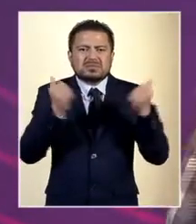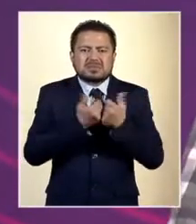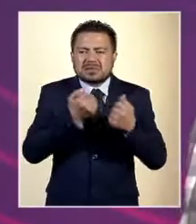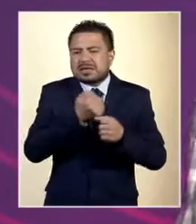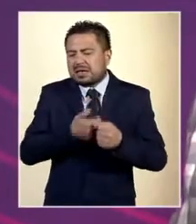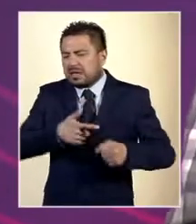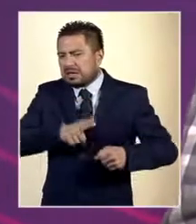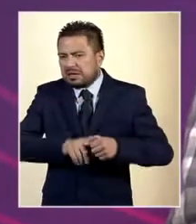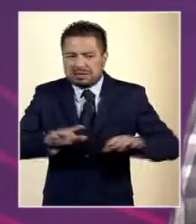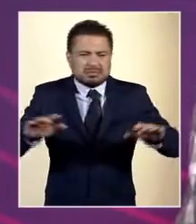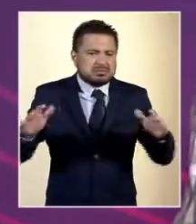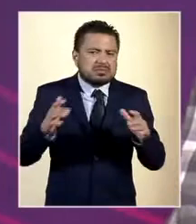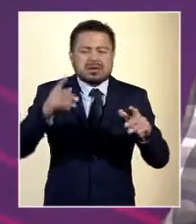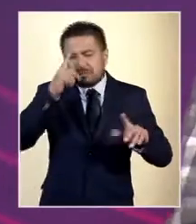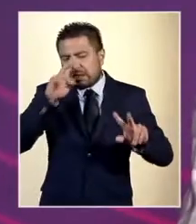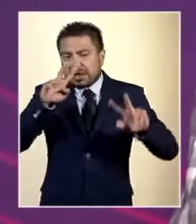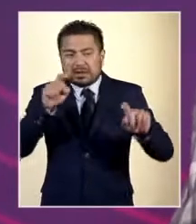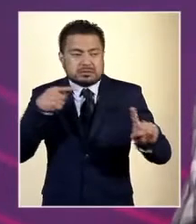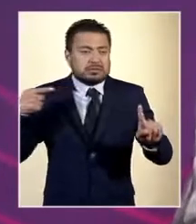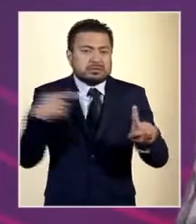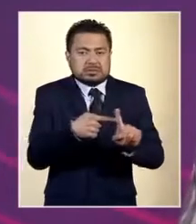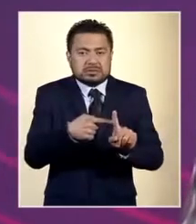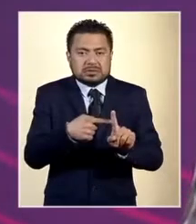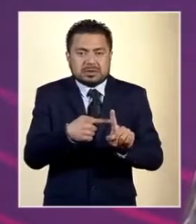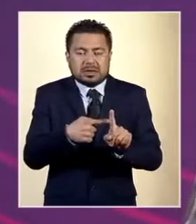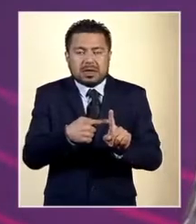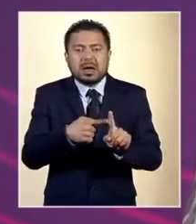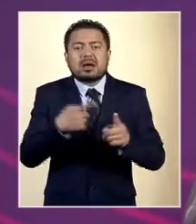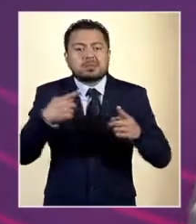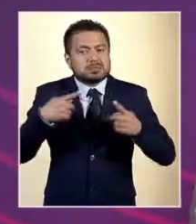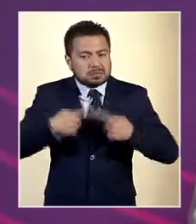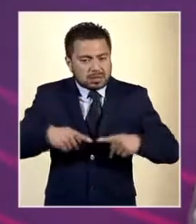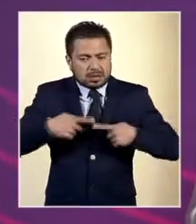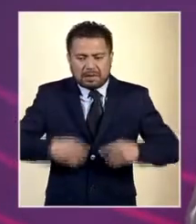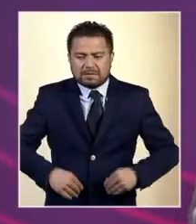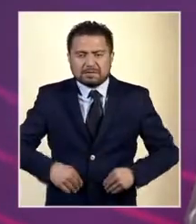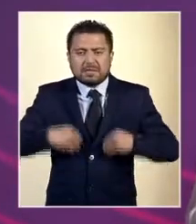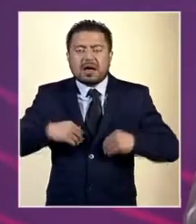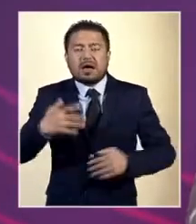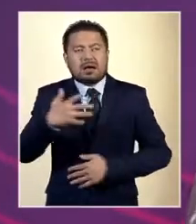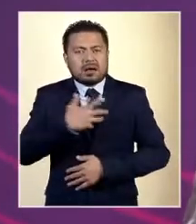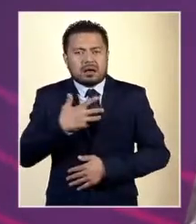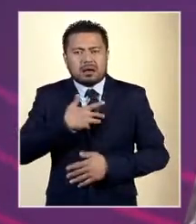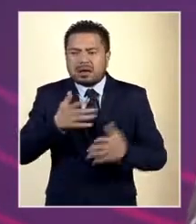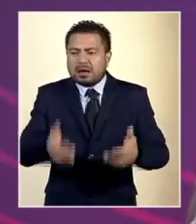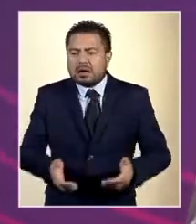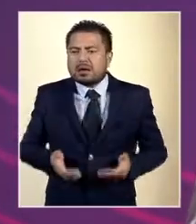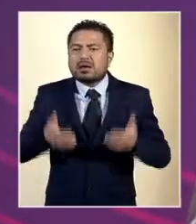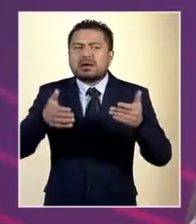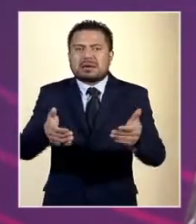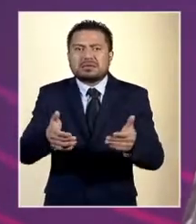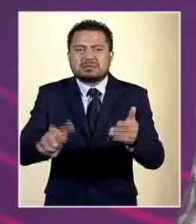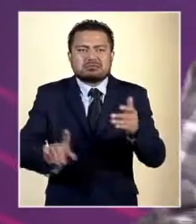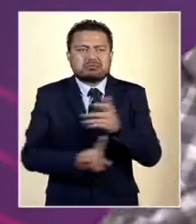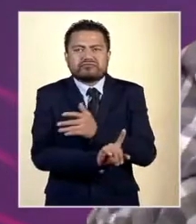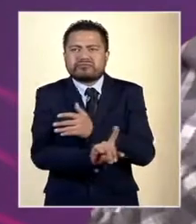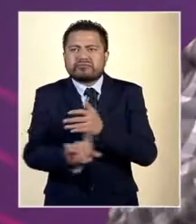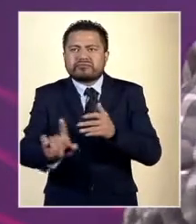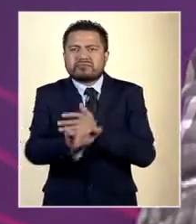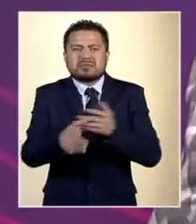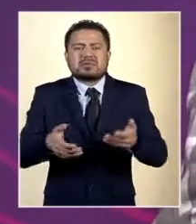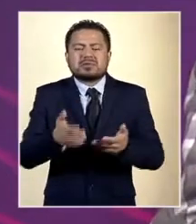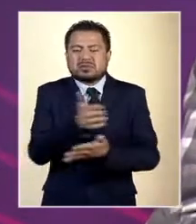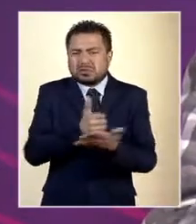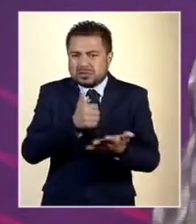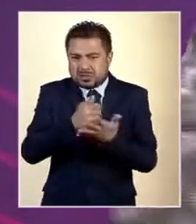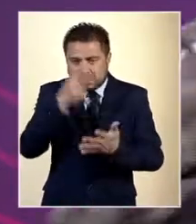sociedad civil, hacia este tema, que el que estén personas viviendo, sobreviviendo en las calles de la Ciudad de México, es